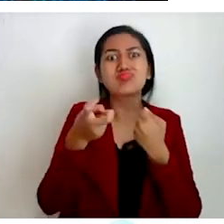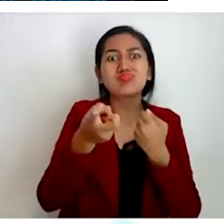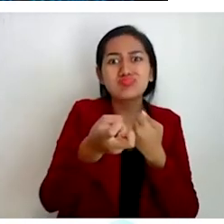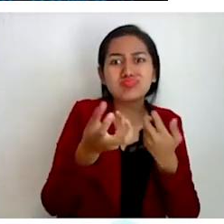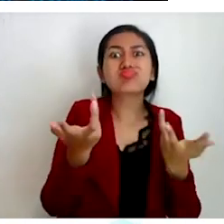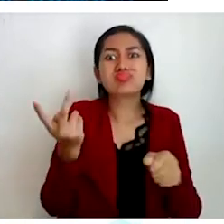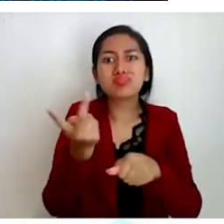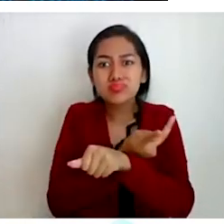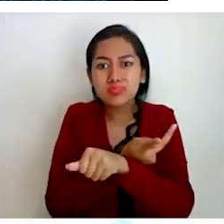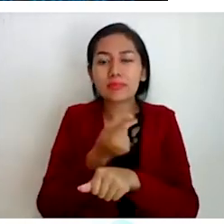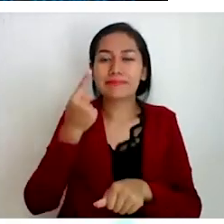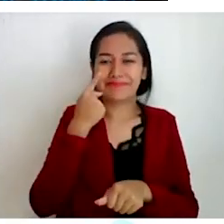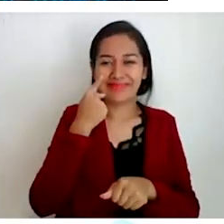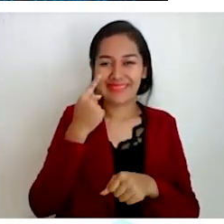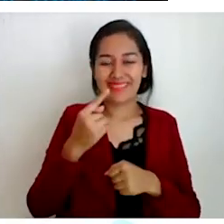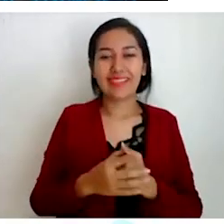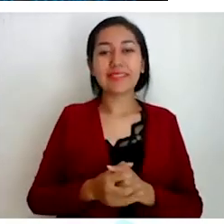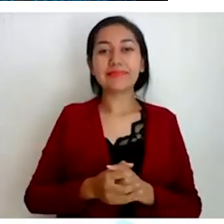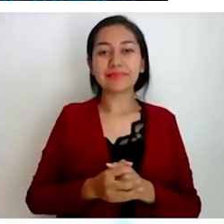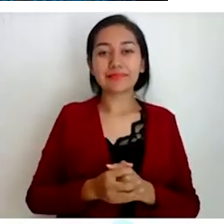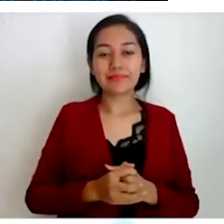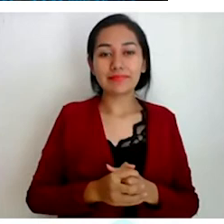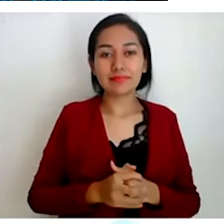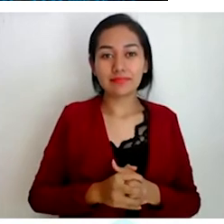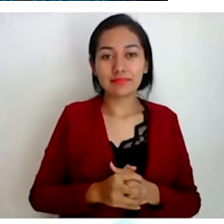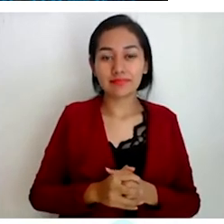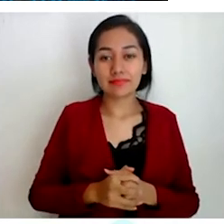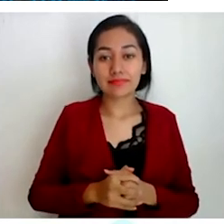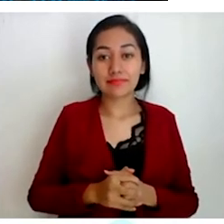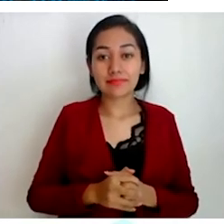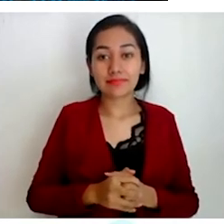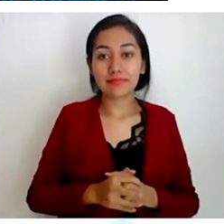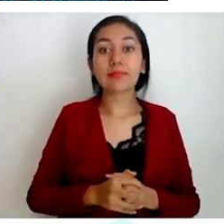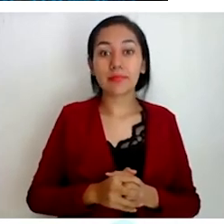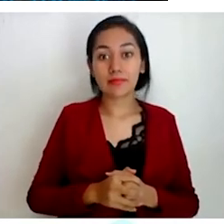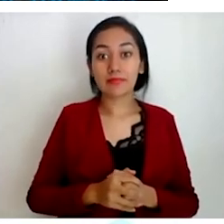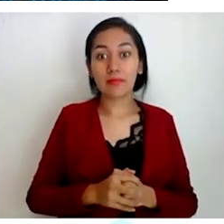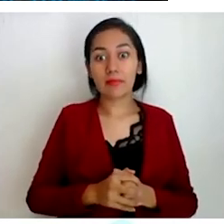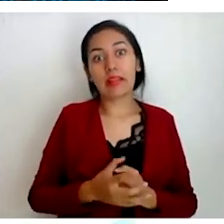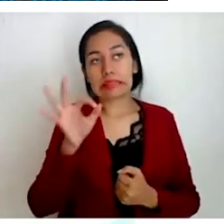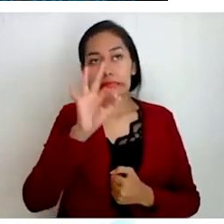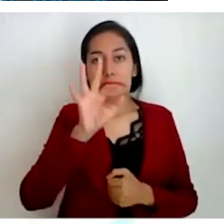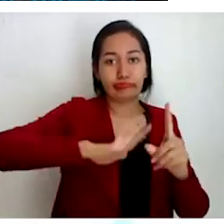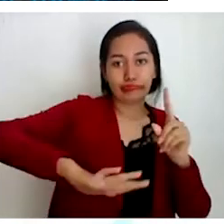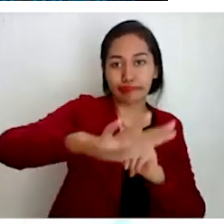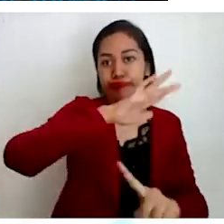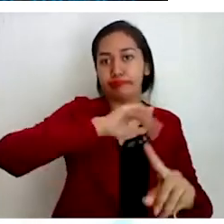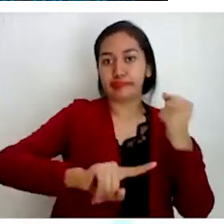un llamado a lo que provocaría este tipo de situación. Otra novela que